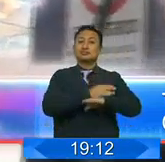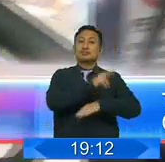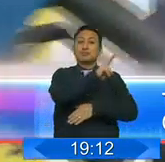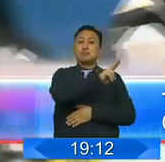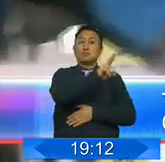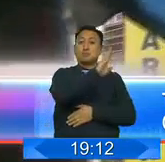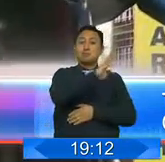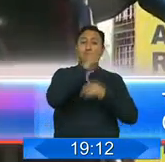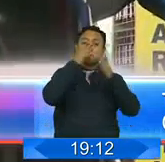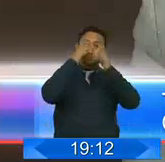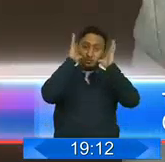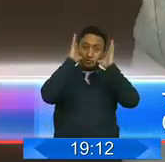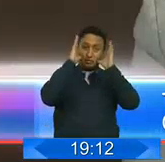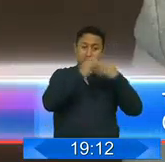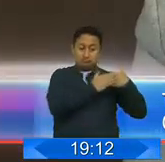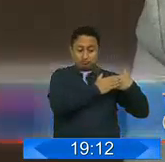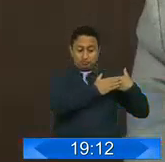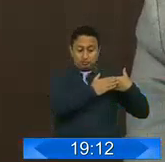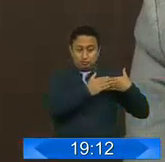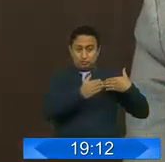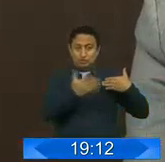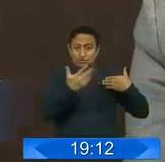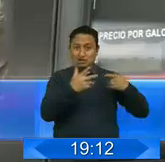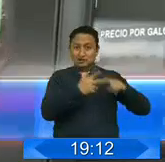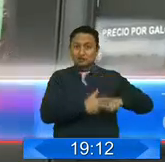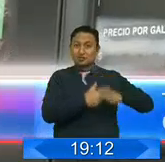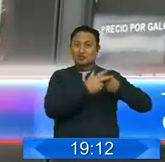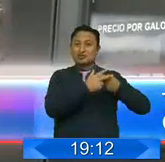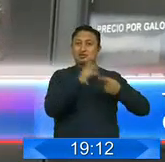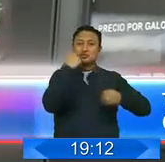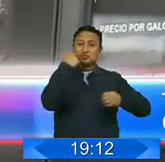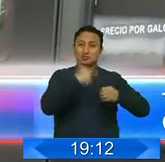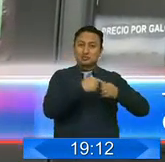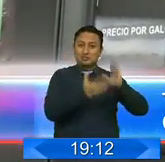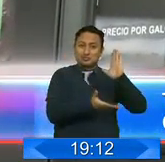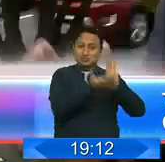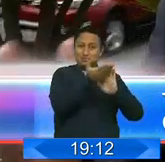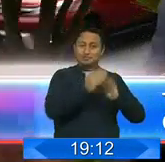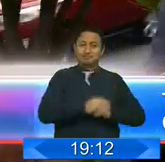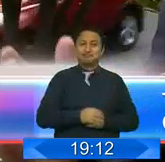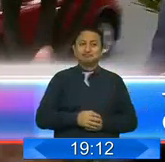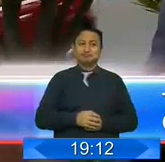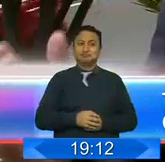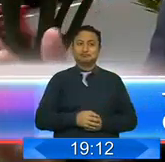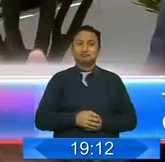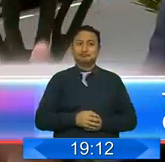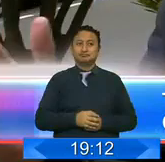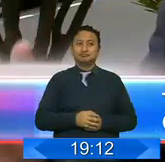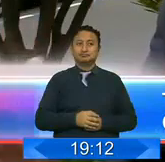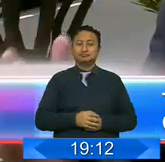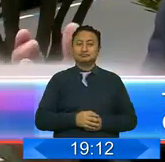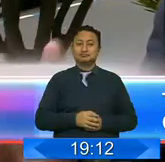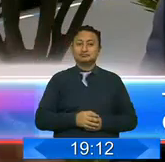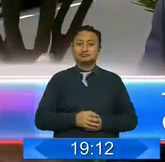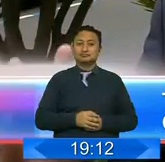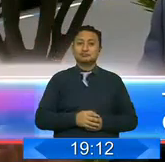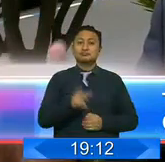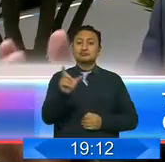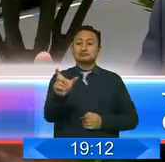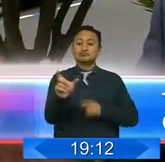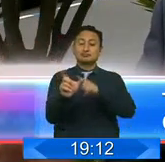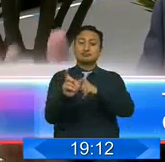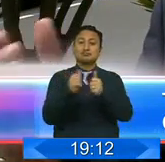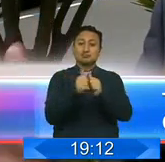26 de diciembre del año pasado, cuando entró en vigencia el decreto ejecutivo 619. Va a haber una compensación cargada en la tarjeta de